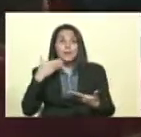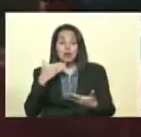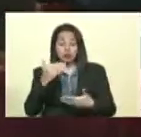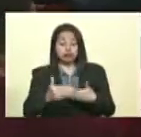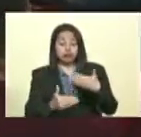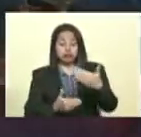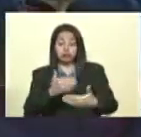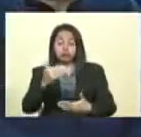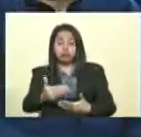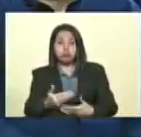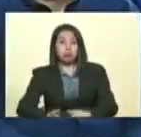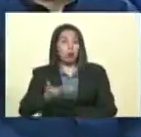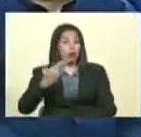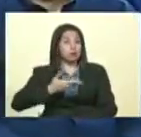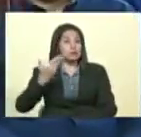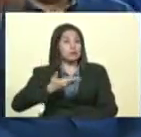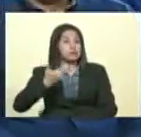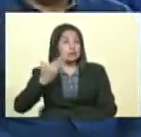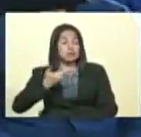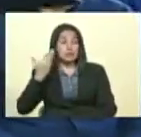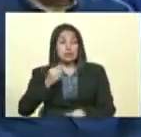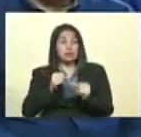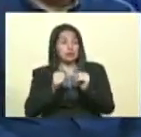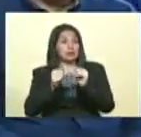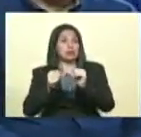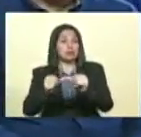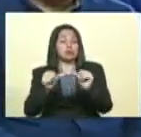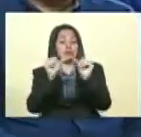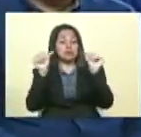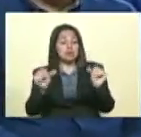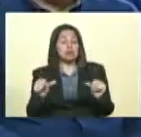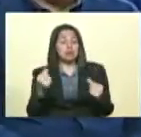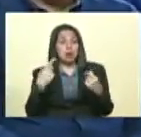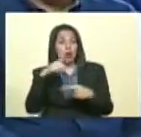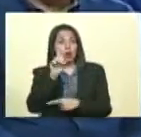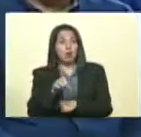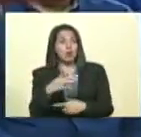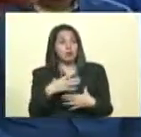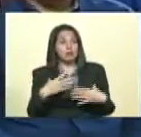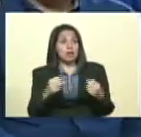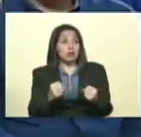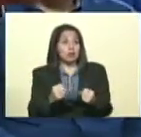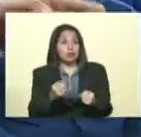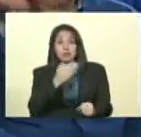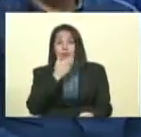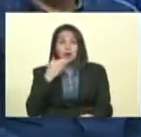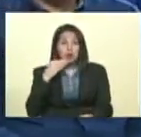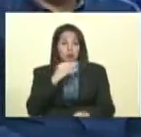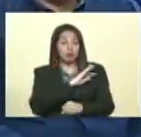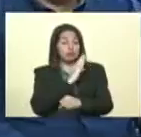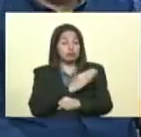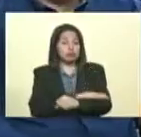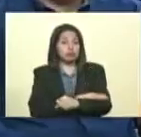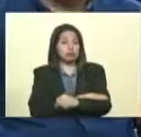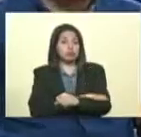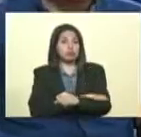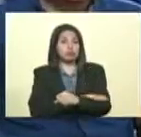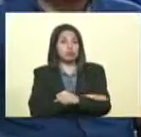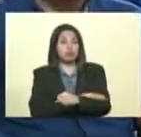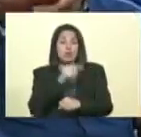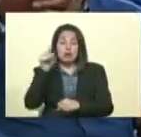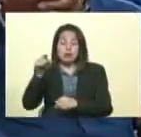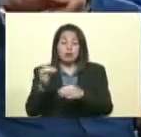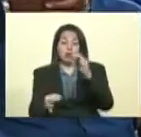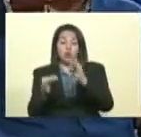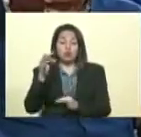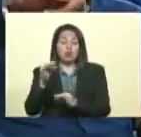fundamental, fundamental, para la consecución de ese Sistema Único Nacional de Salud y para la consolidación y que ese sistema de salud haga justicia